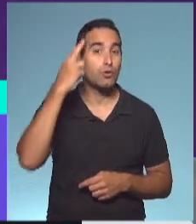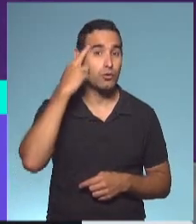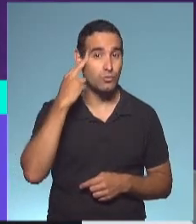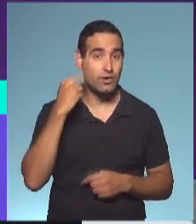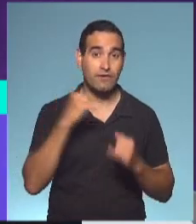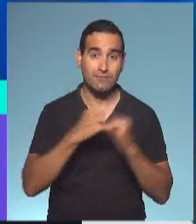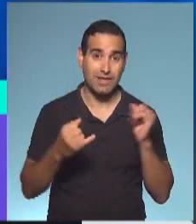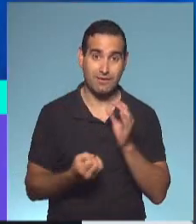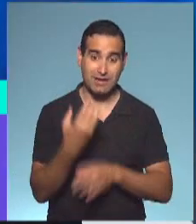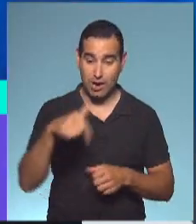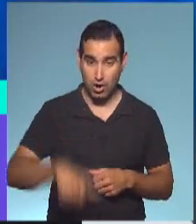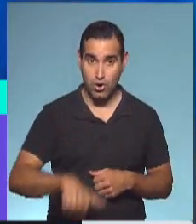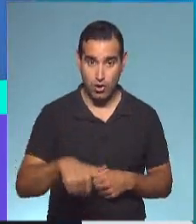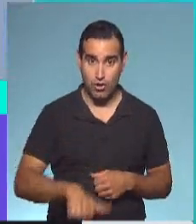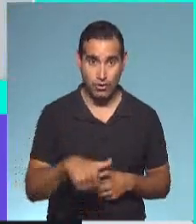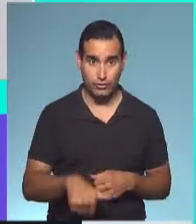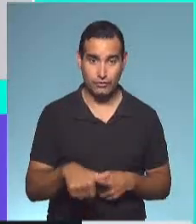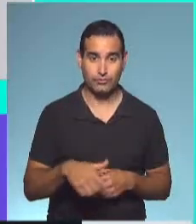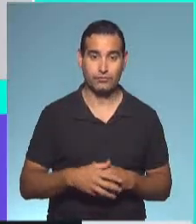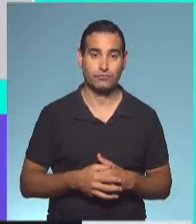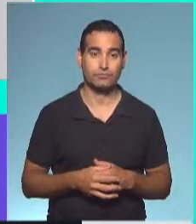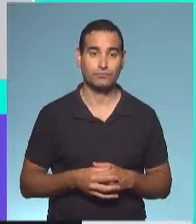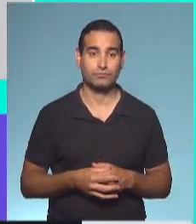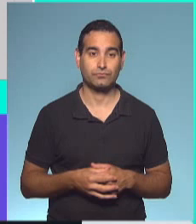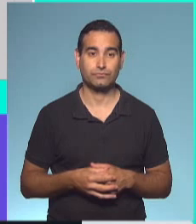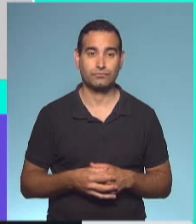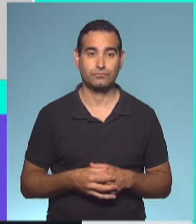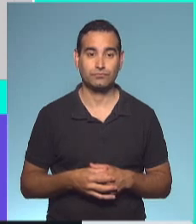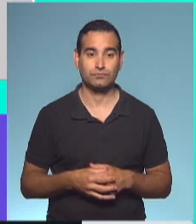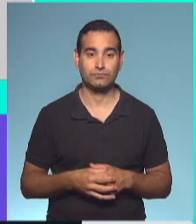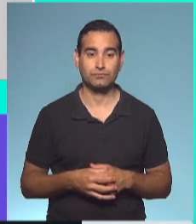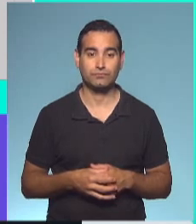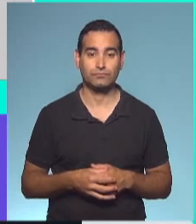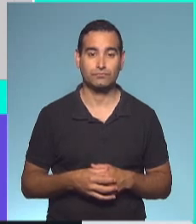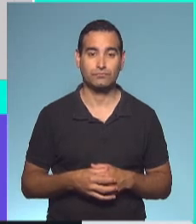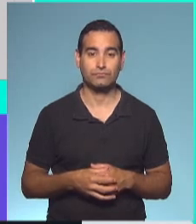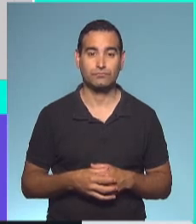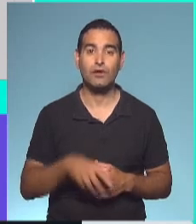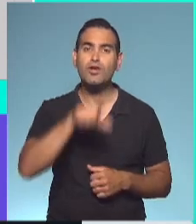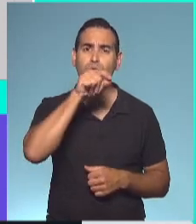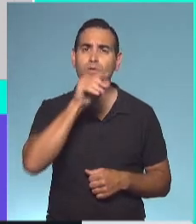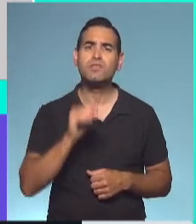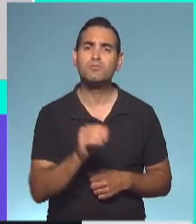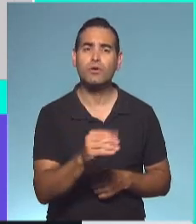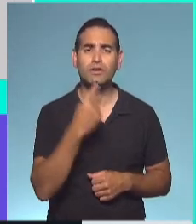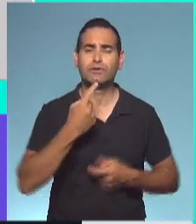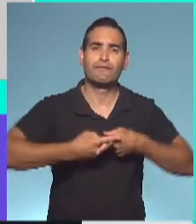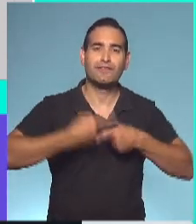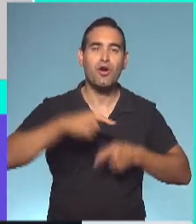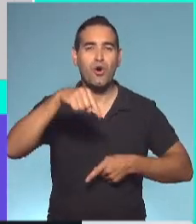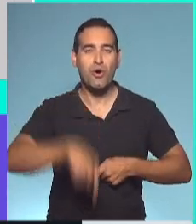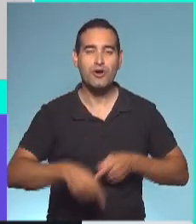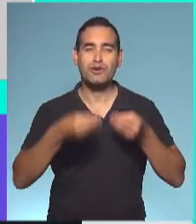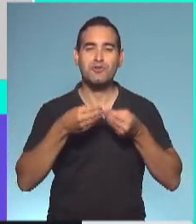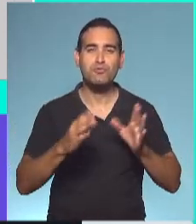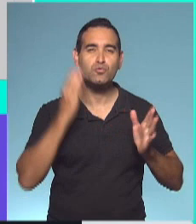la mañana de hoy. De hoy, claro. No de hace dos días, tres atrás. El tuit de él diciendo y festejando que hoy arrancaba el